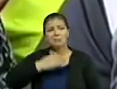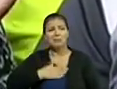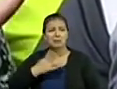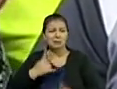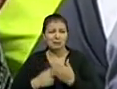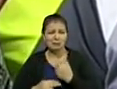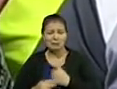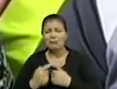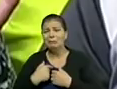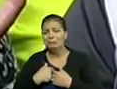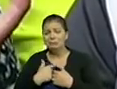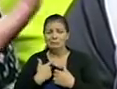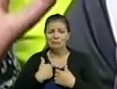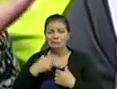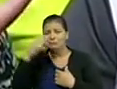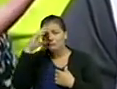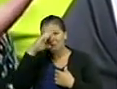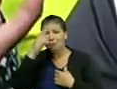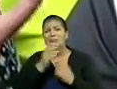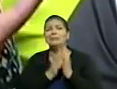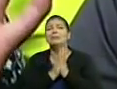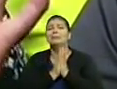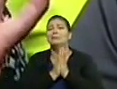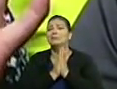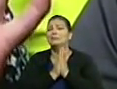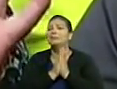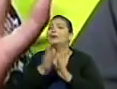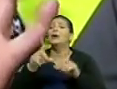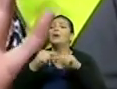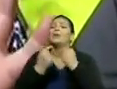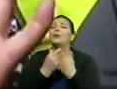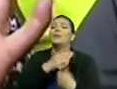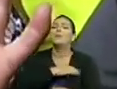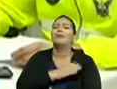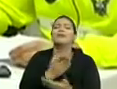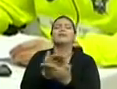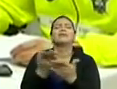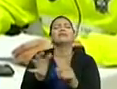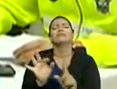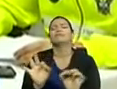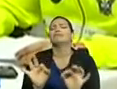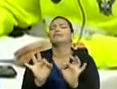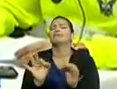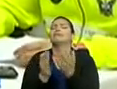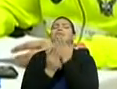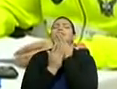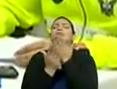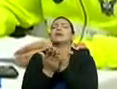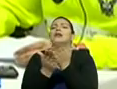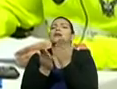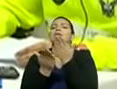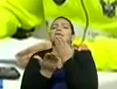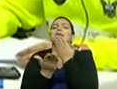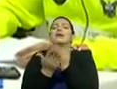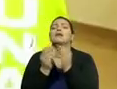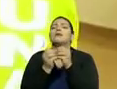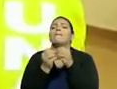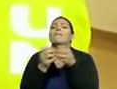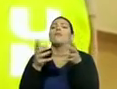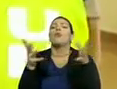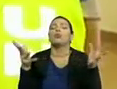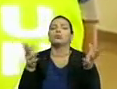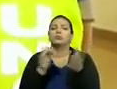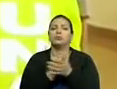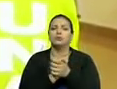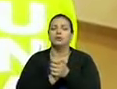todo, gracias a todo grupo, agradezco bastante. En poder de los secuestradores, la policía encontró